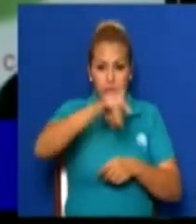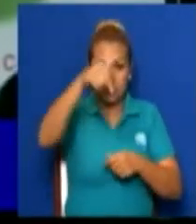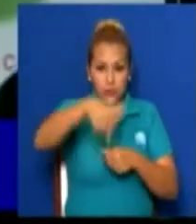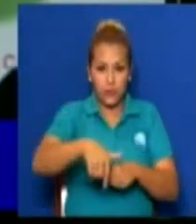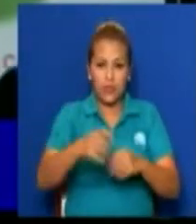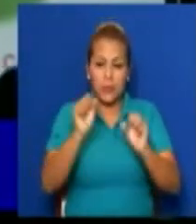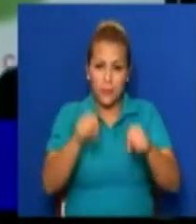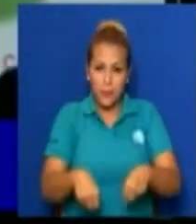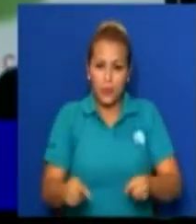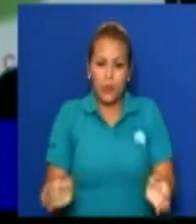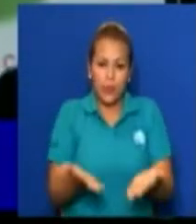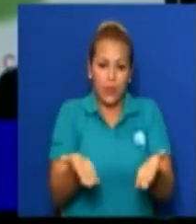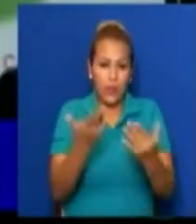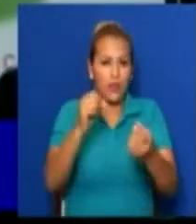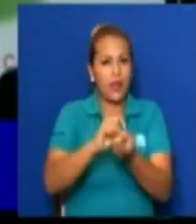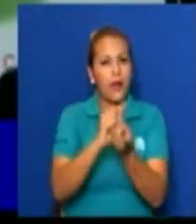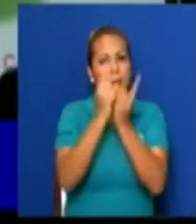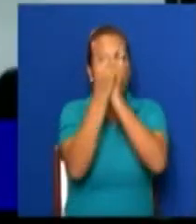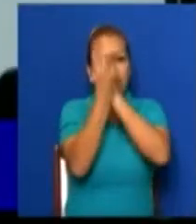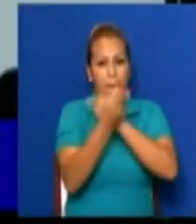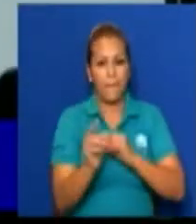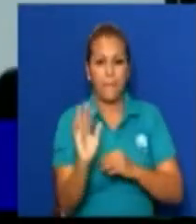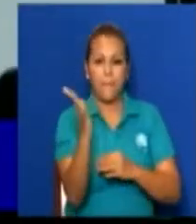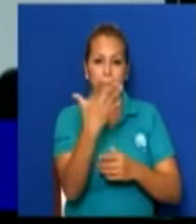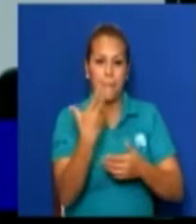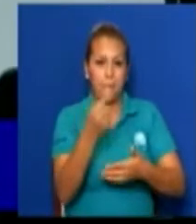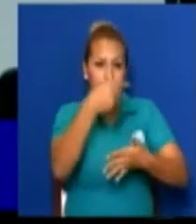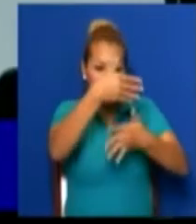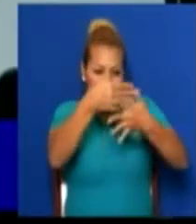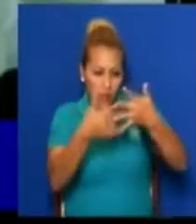revertir todos esos indicadores.